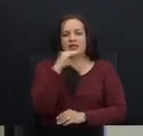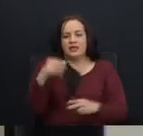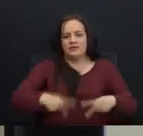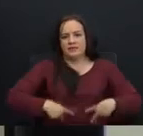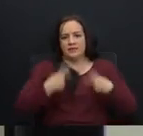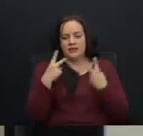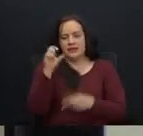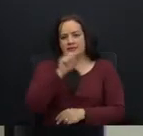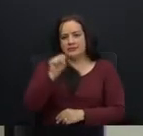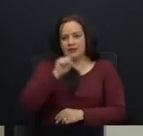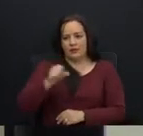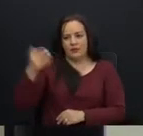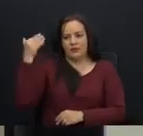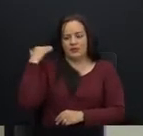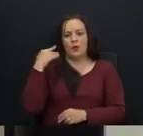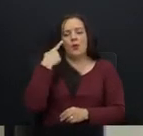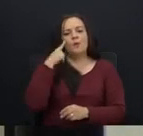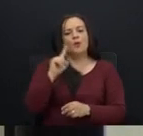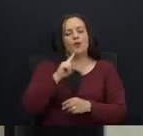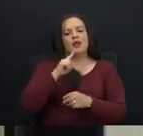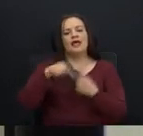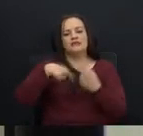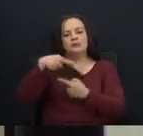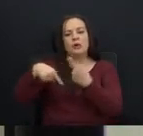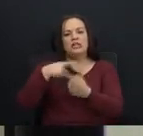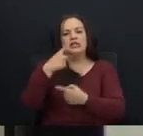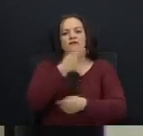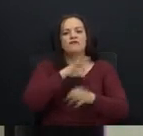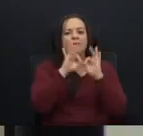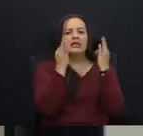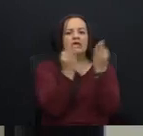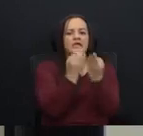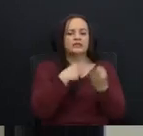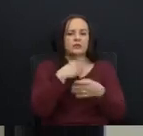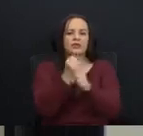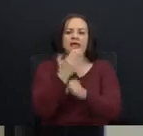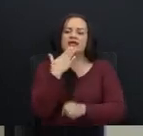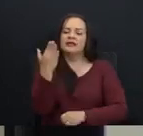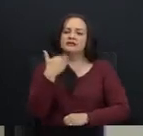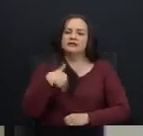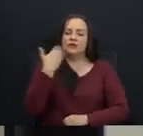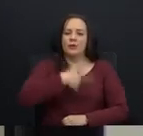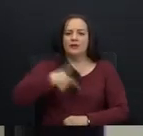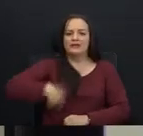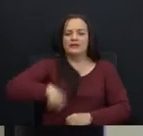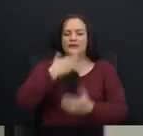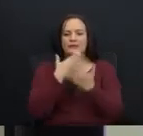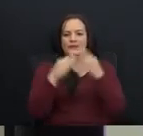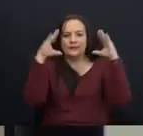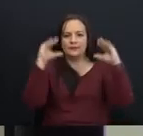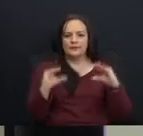anterior durante las diligencias familiares que hacía. Muchísimas gracias, señor presidente. Buenas tardes.